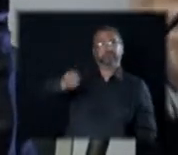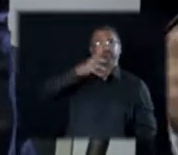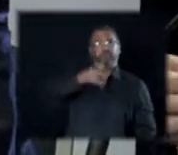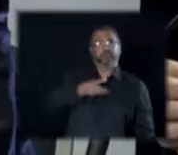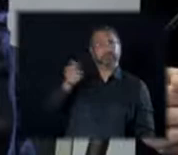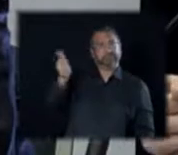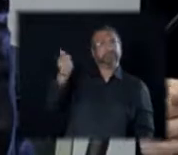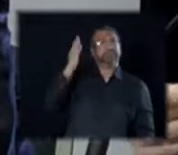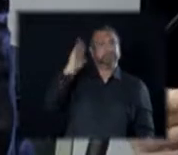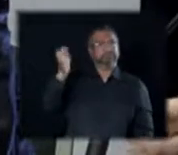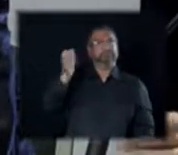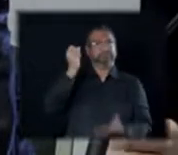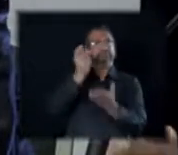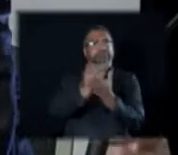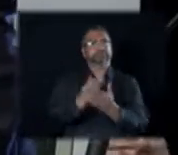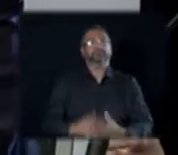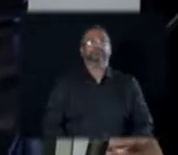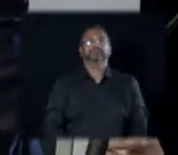ser aprobado por la jueza Swain.